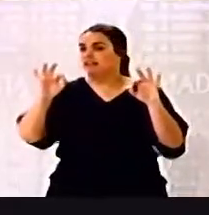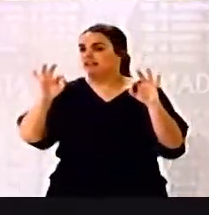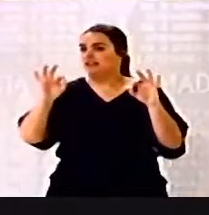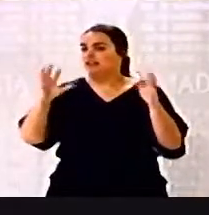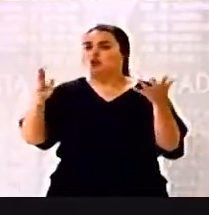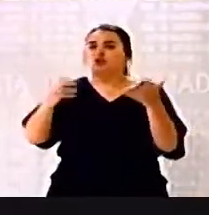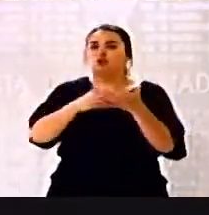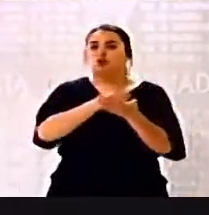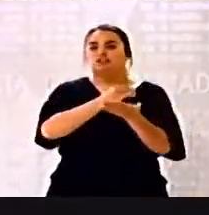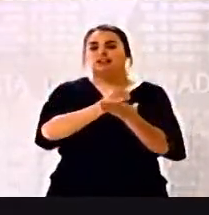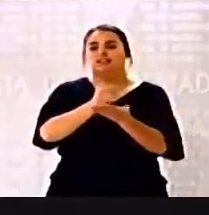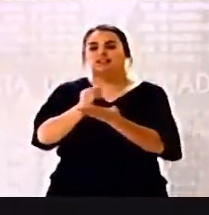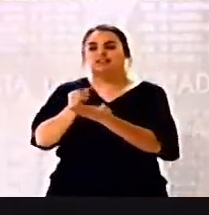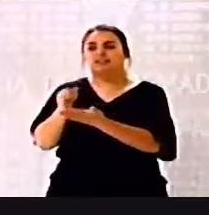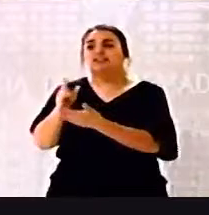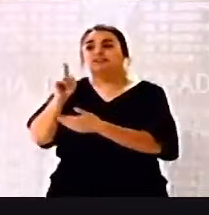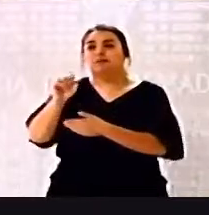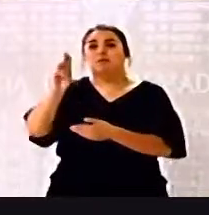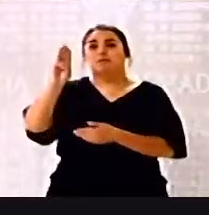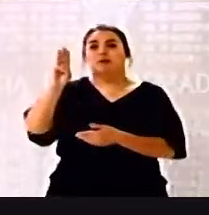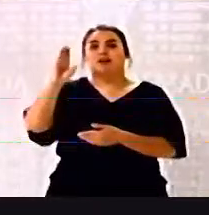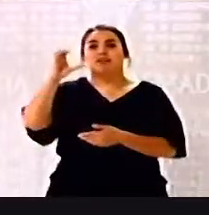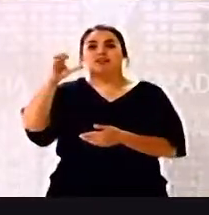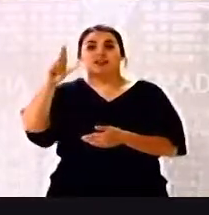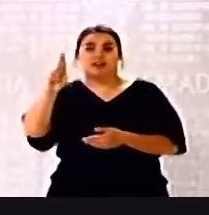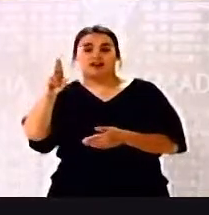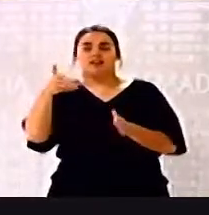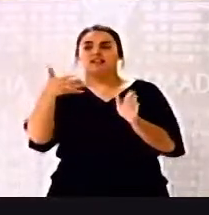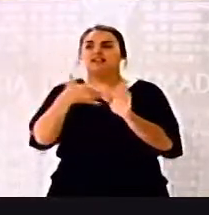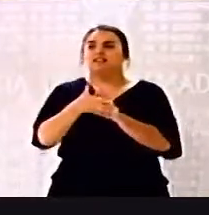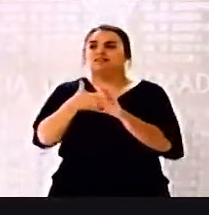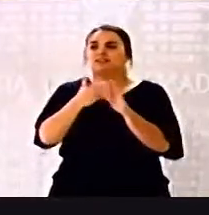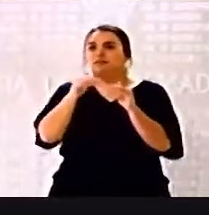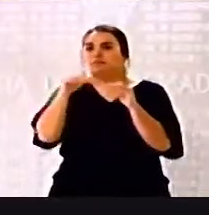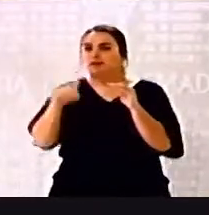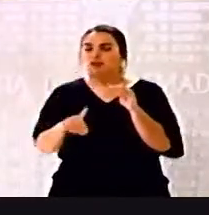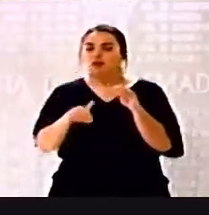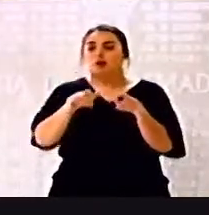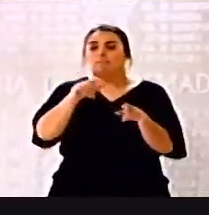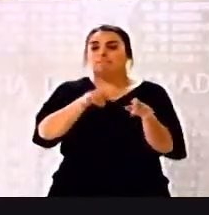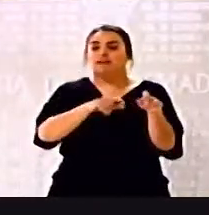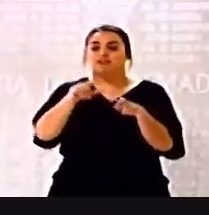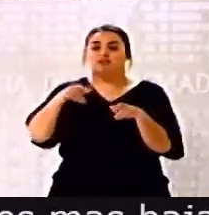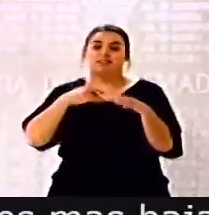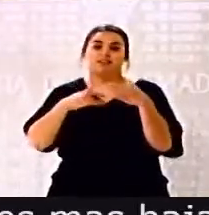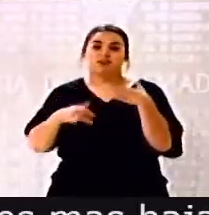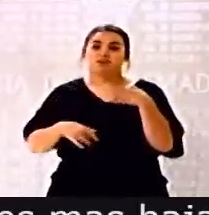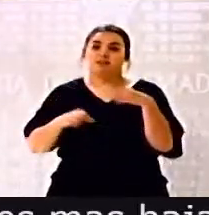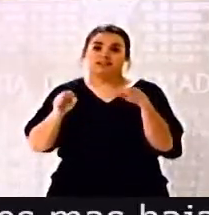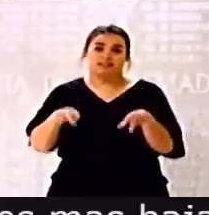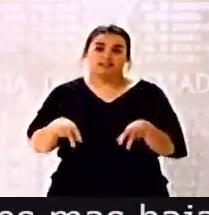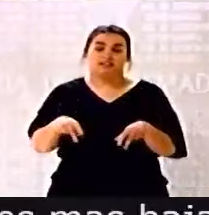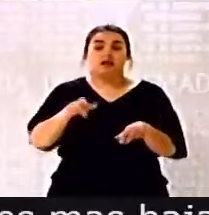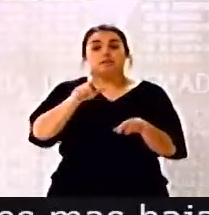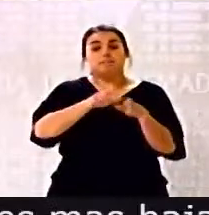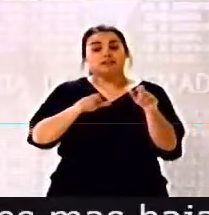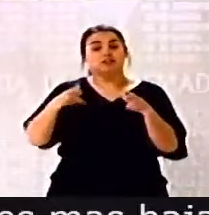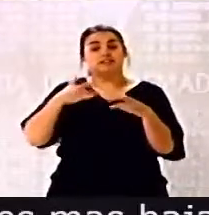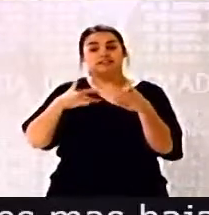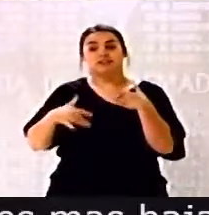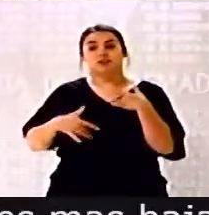todos los test, incluida la PCR, es más baja en las personas que no tienen síntomas que en las personas que tienen